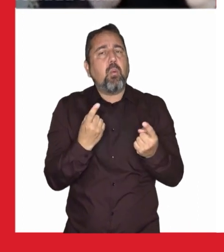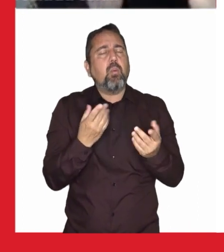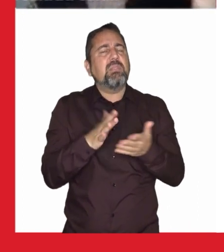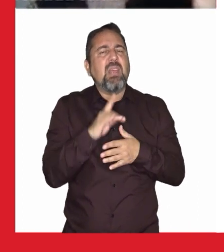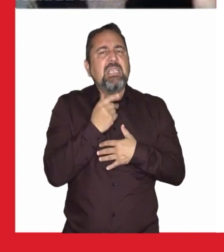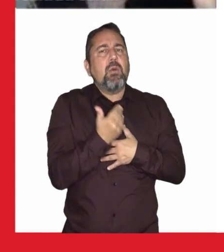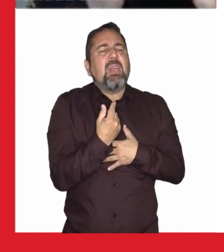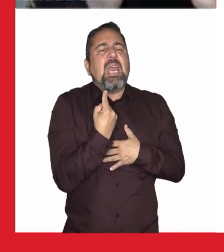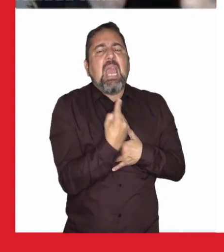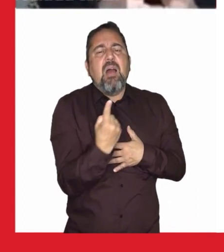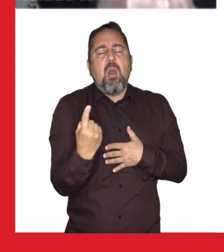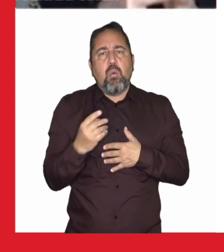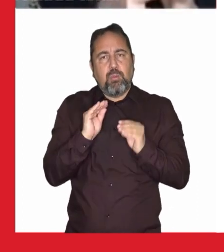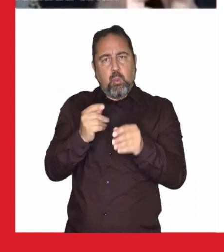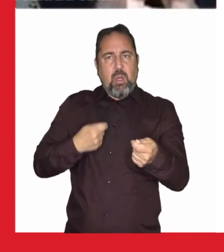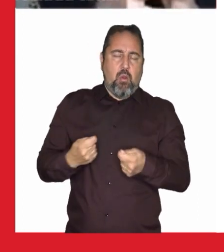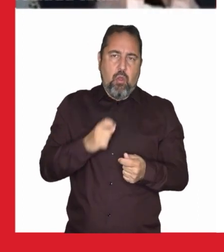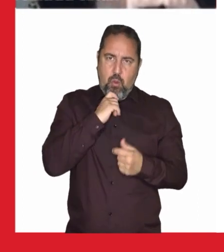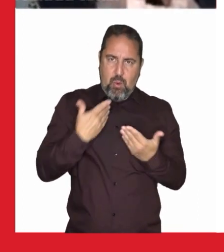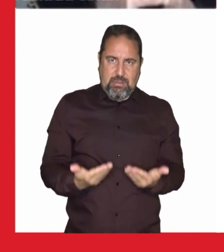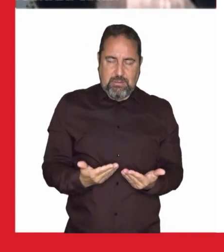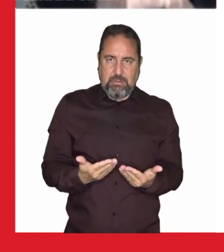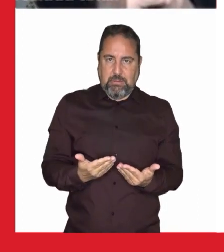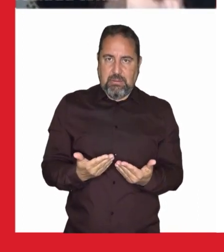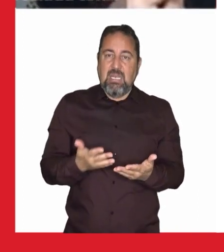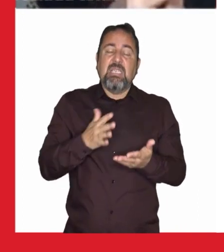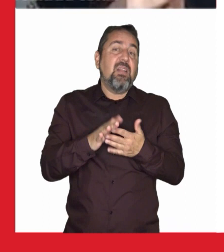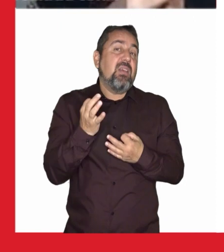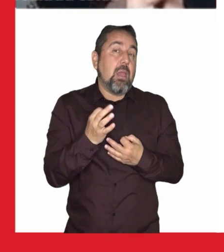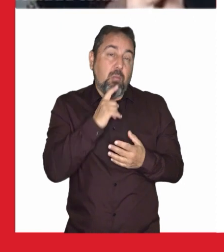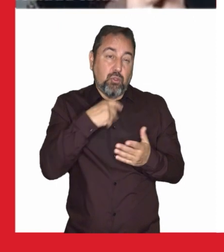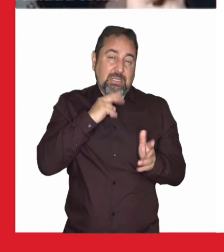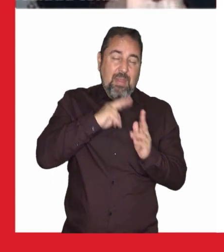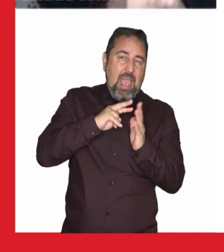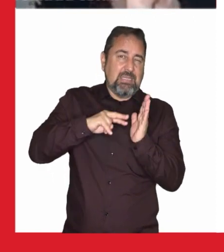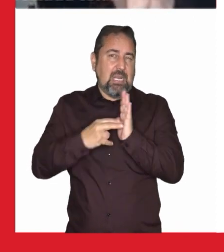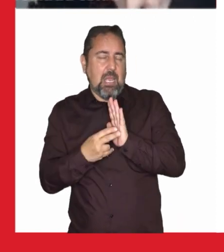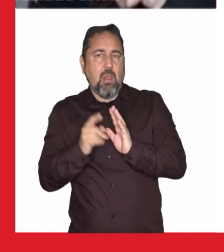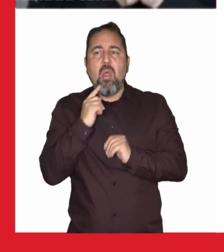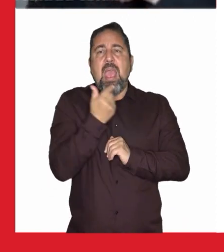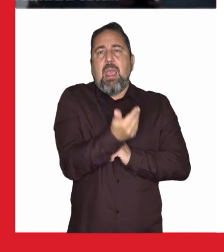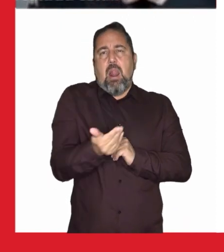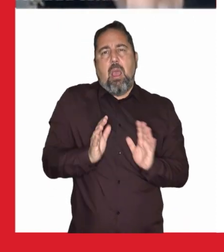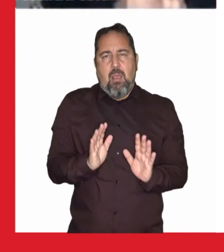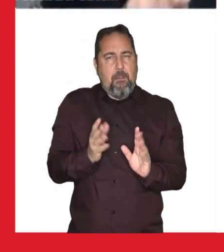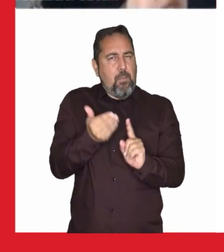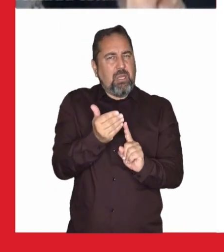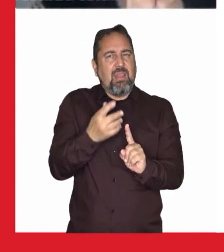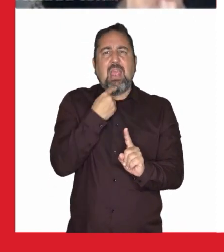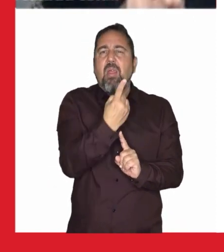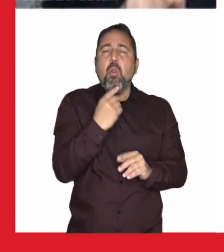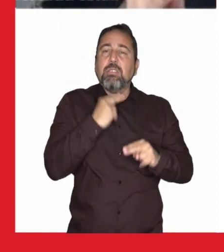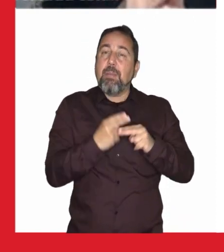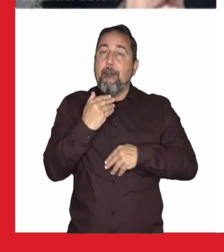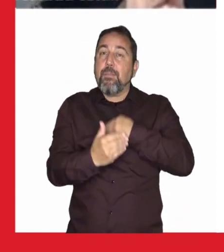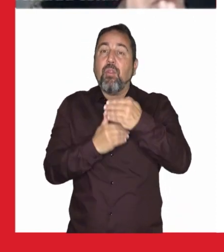cada uno de estos procesos cómo de importante es cada uno de ellos para tu negocio. ¿Sí? Es decir, cómo de estratégico